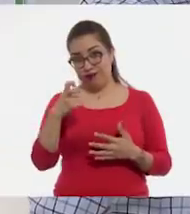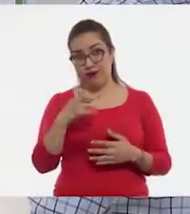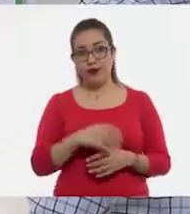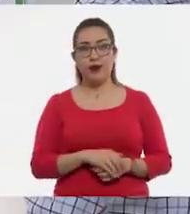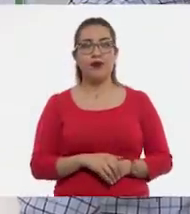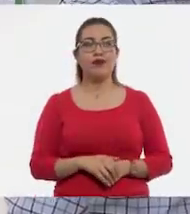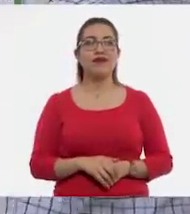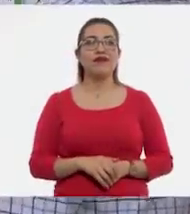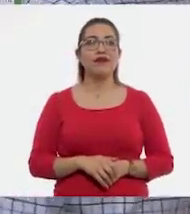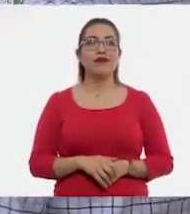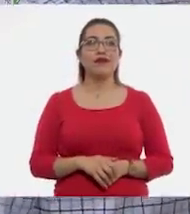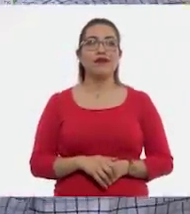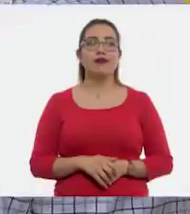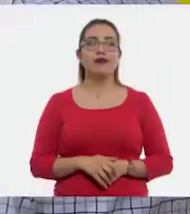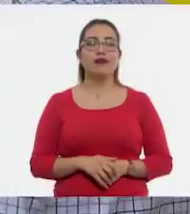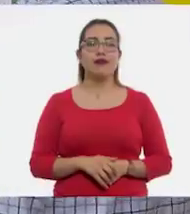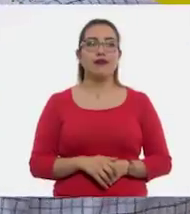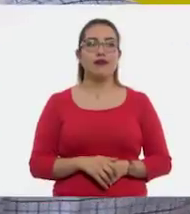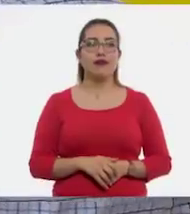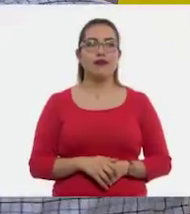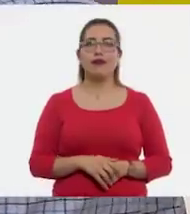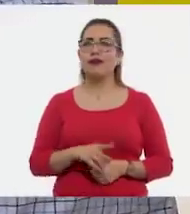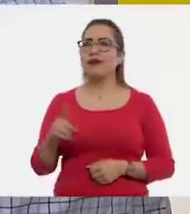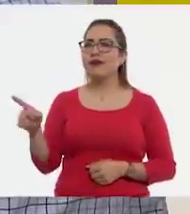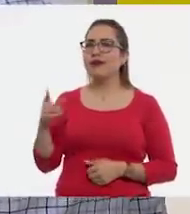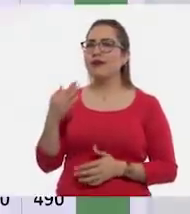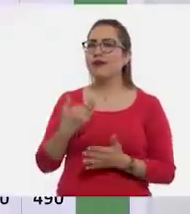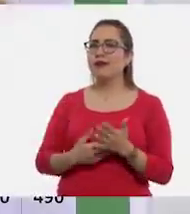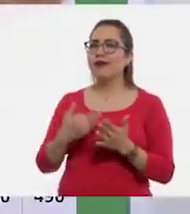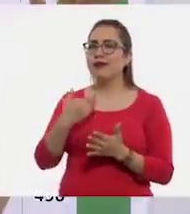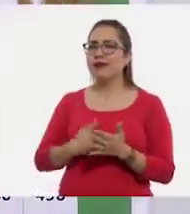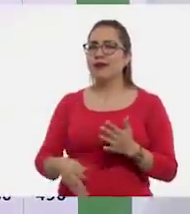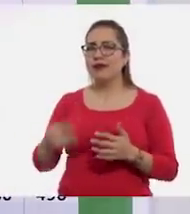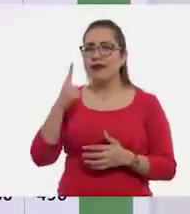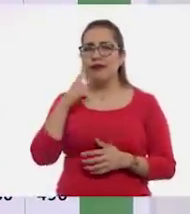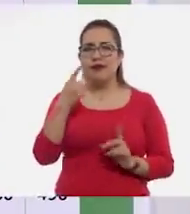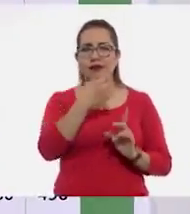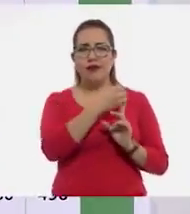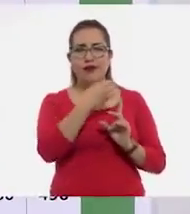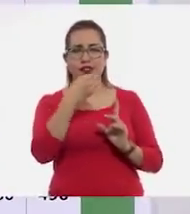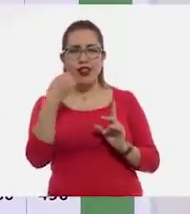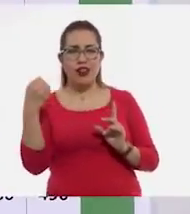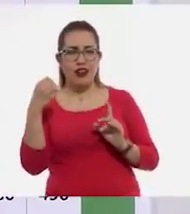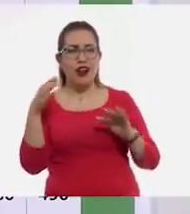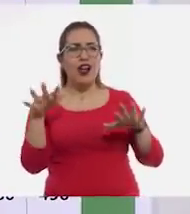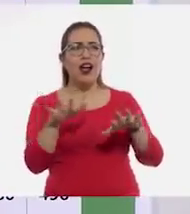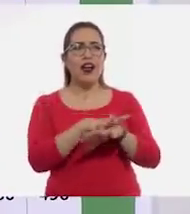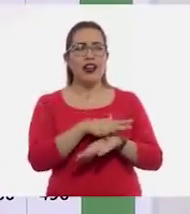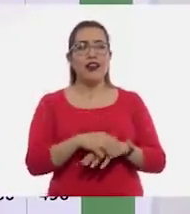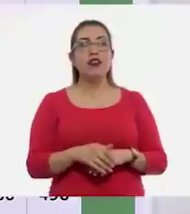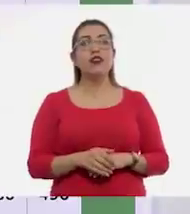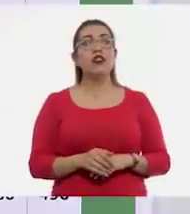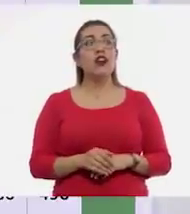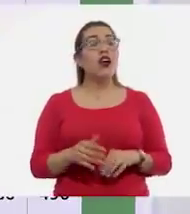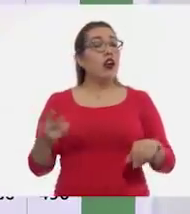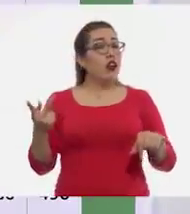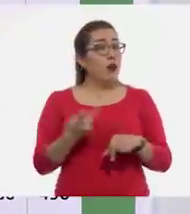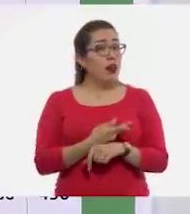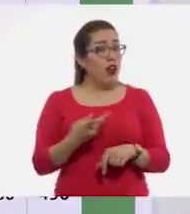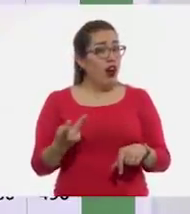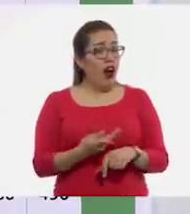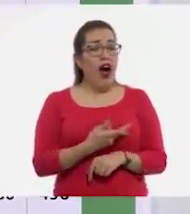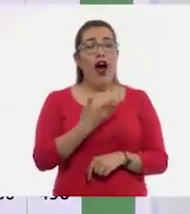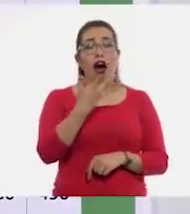Oscar, ¿qué es lo que se modifica aquí, en esta primera fila? Tengo 10, 20,